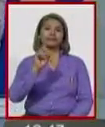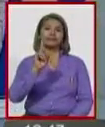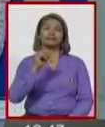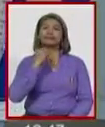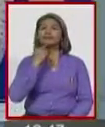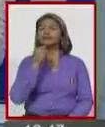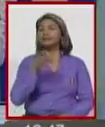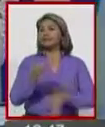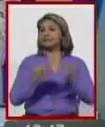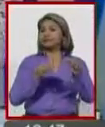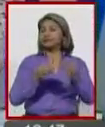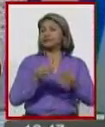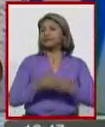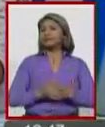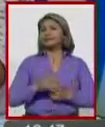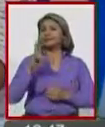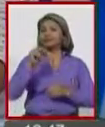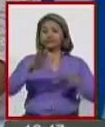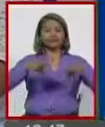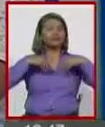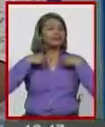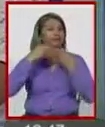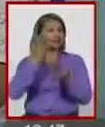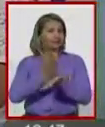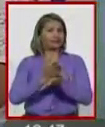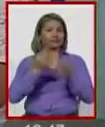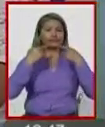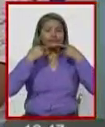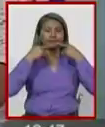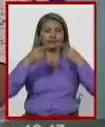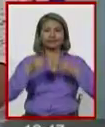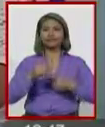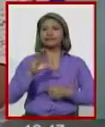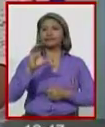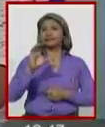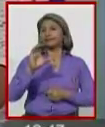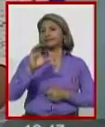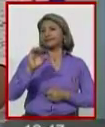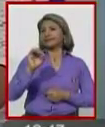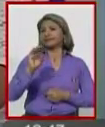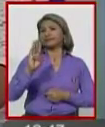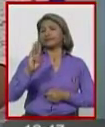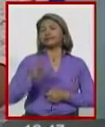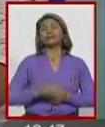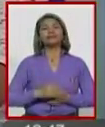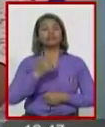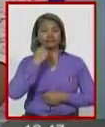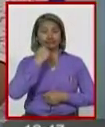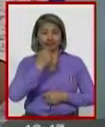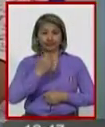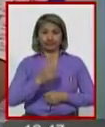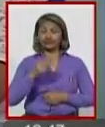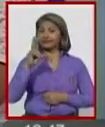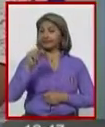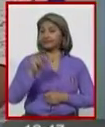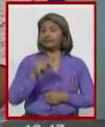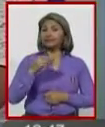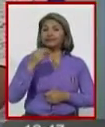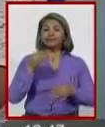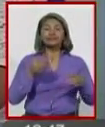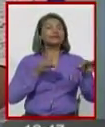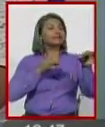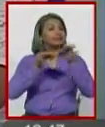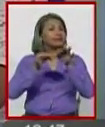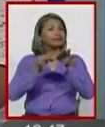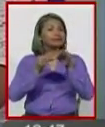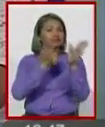Obrera Departamental dijo que no acatará el paro anunciado por la Central Obrera Boliviana. Ellos dicen que no ha sido